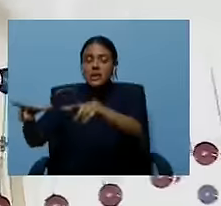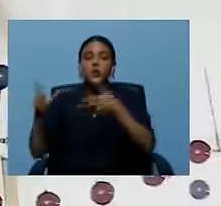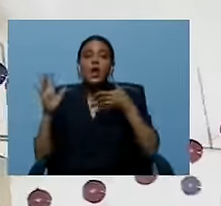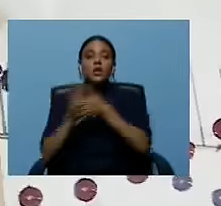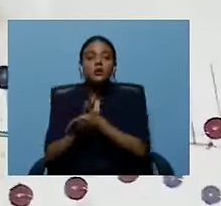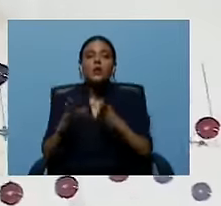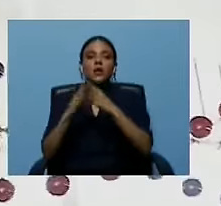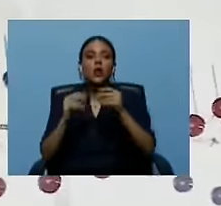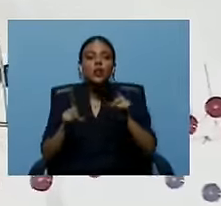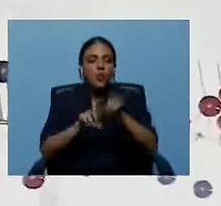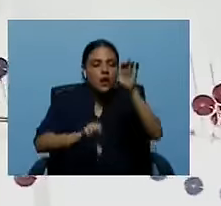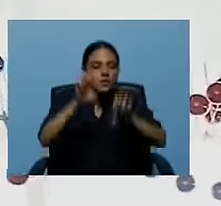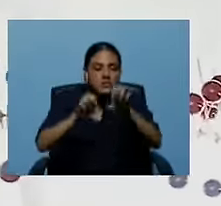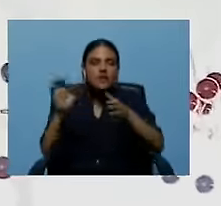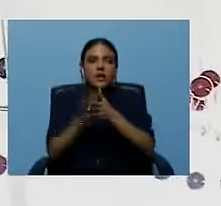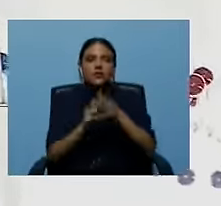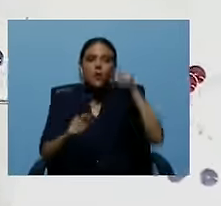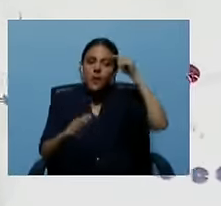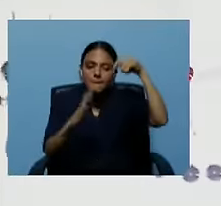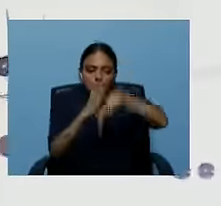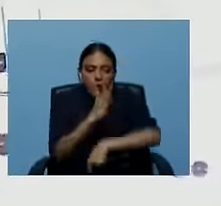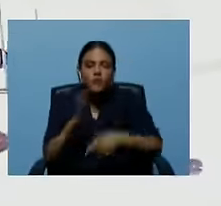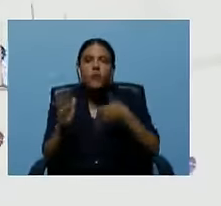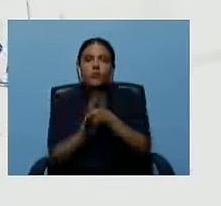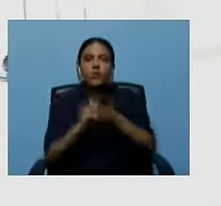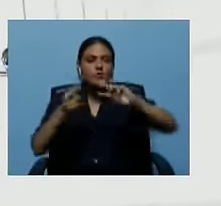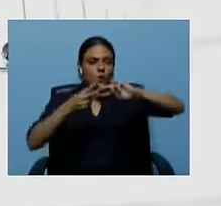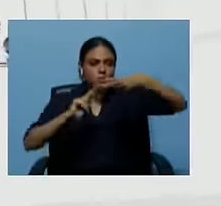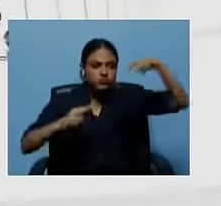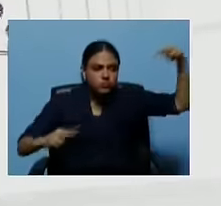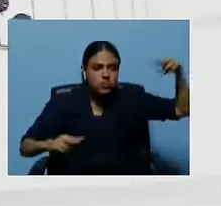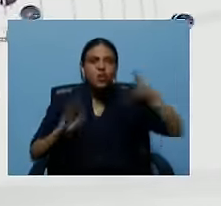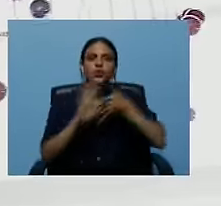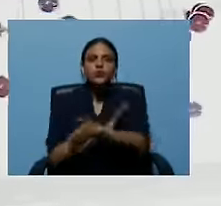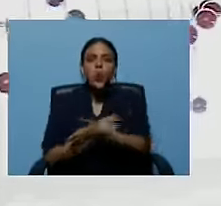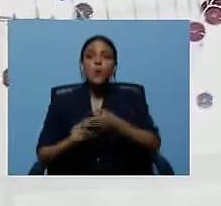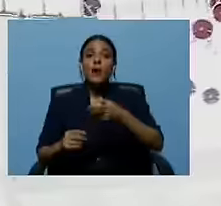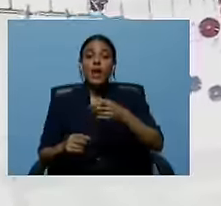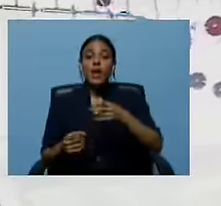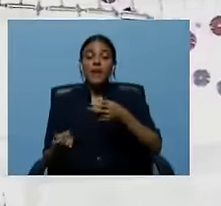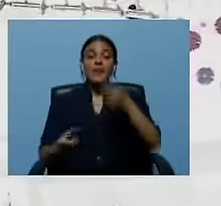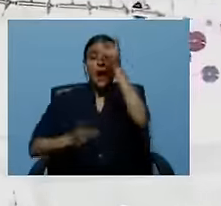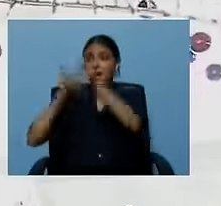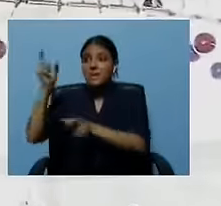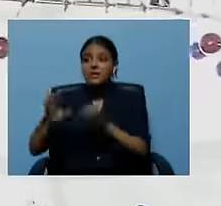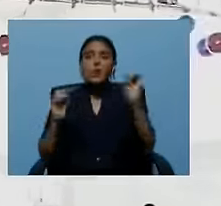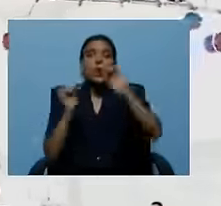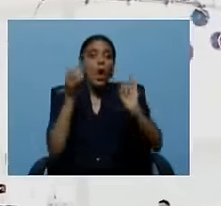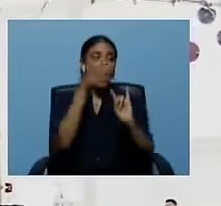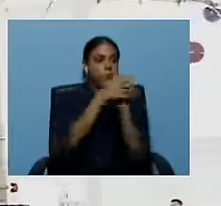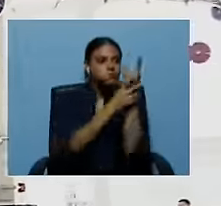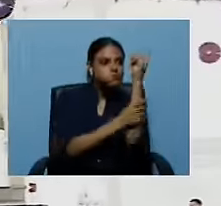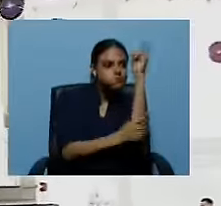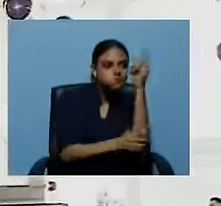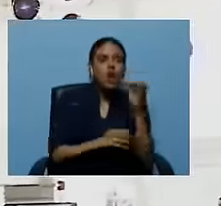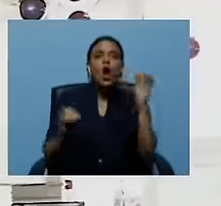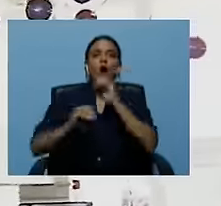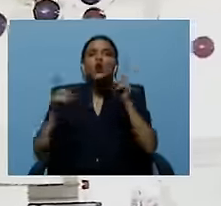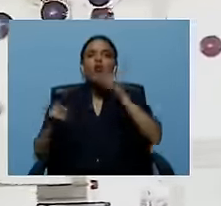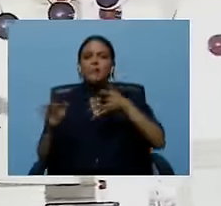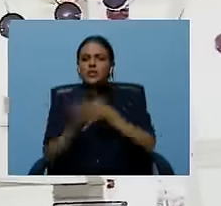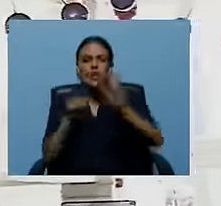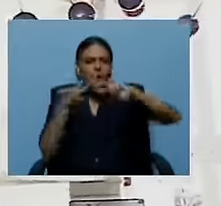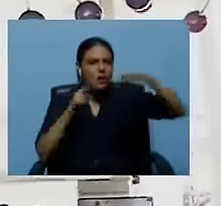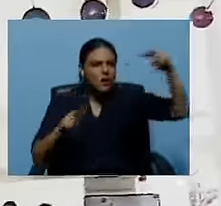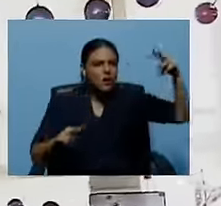ciencia molecular para estudiar la genética de las plantas, la genética de la vida, la genética asociada a las enfermedades,